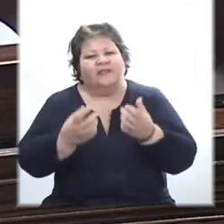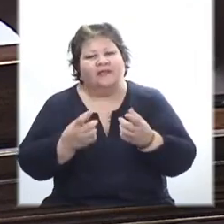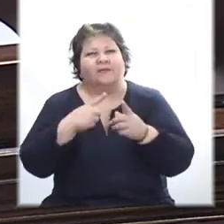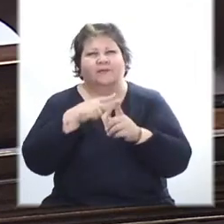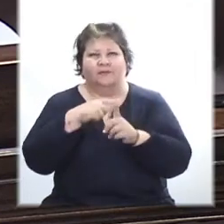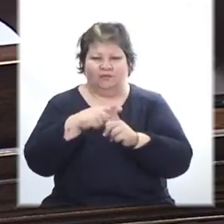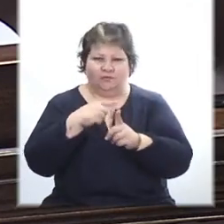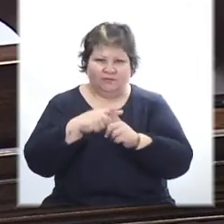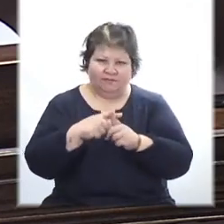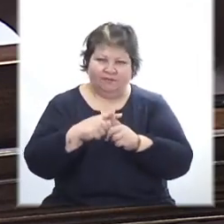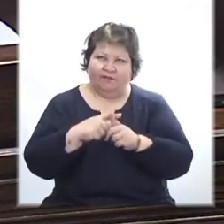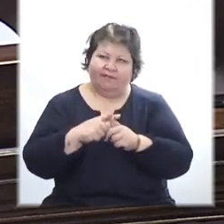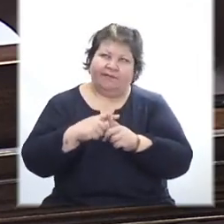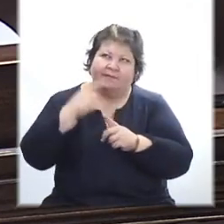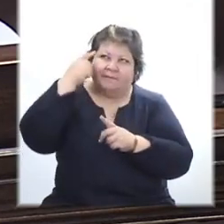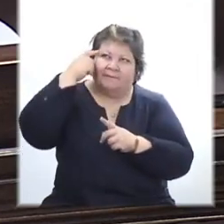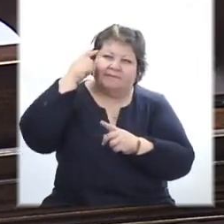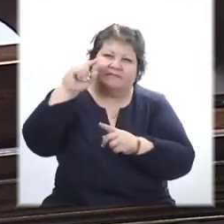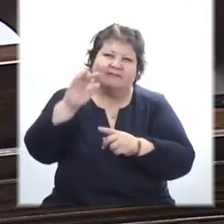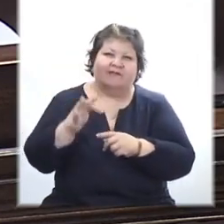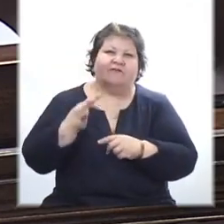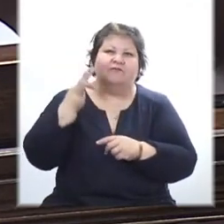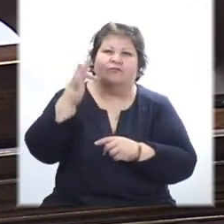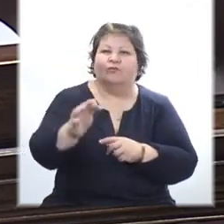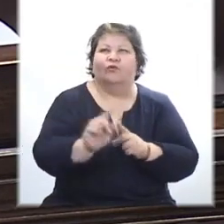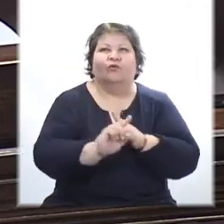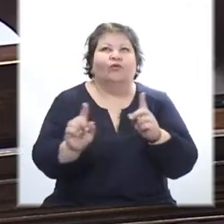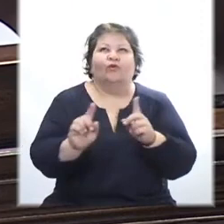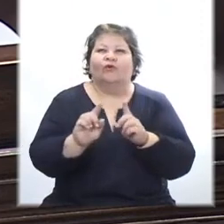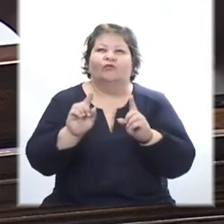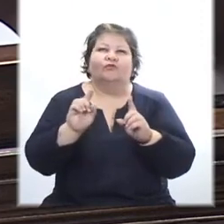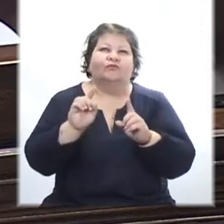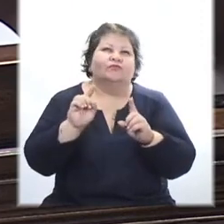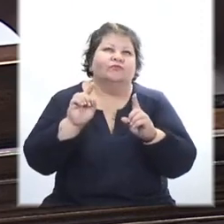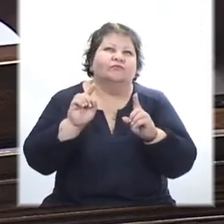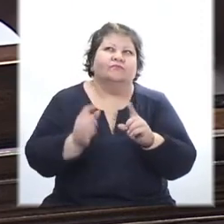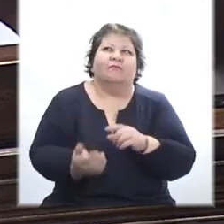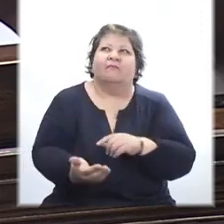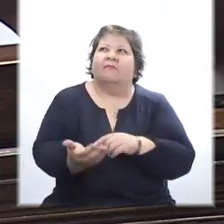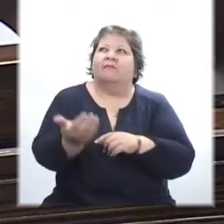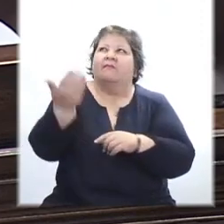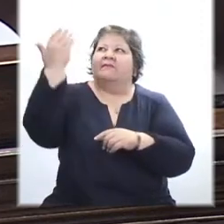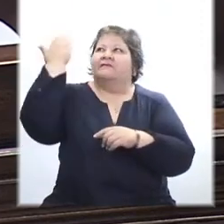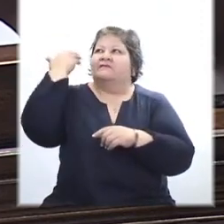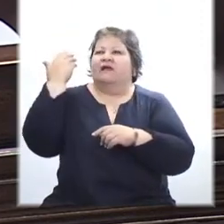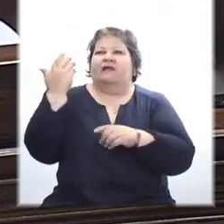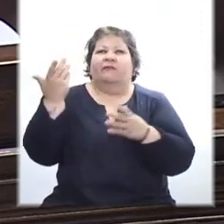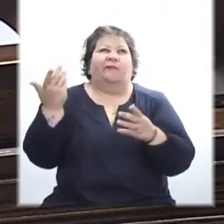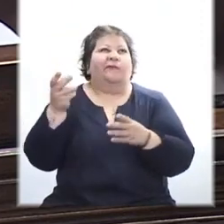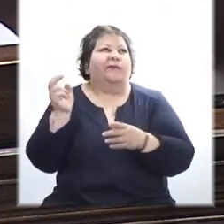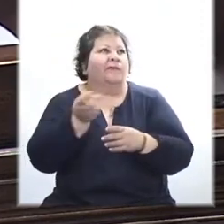ir hacia adelante, no mirar hacia atrás y simplemente buscar responsables.